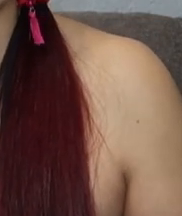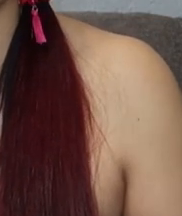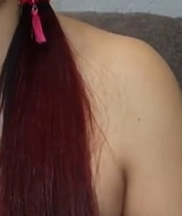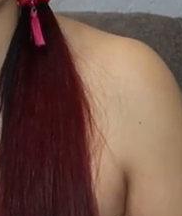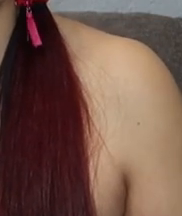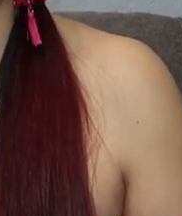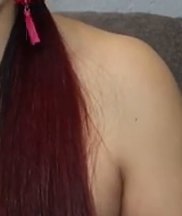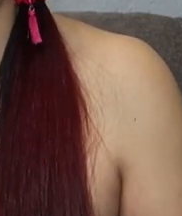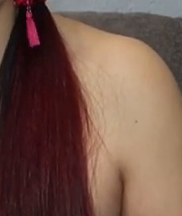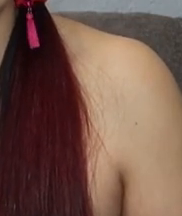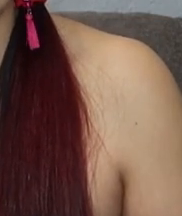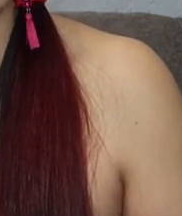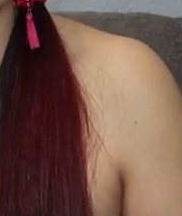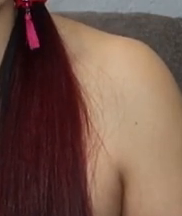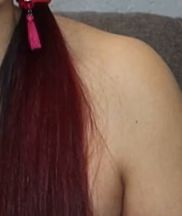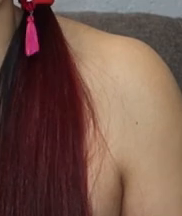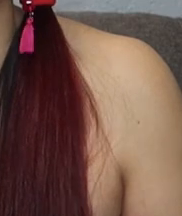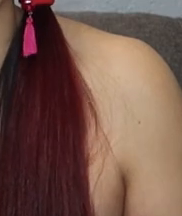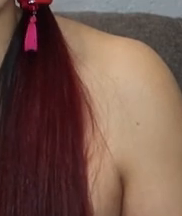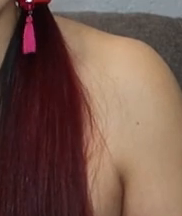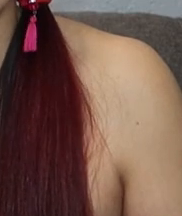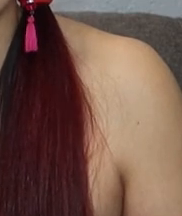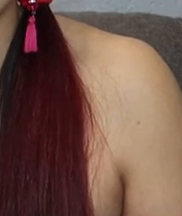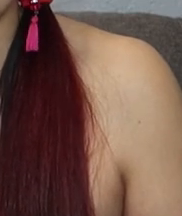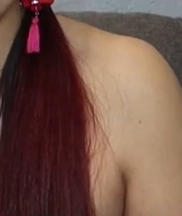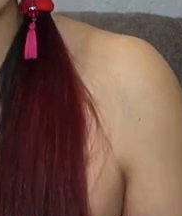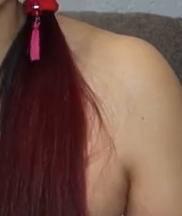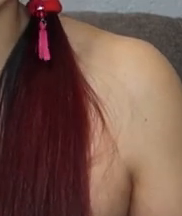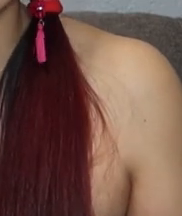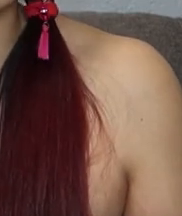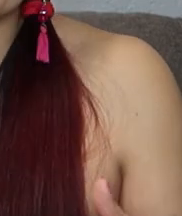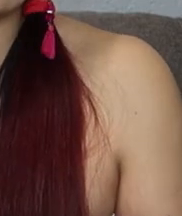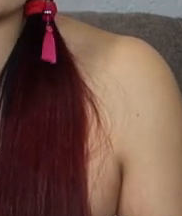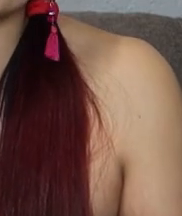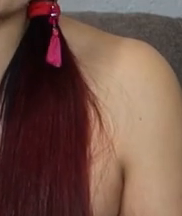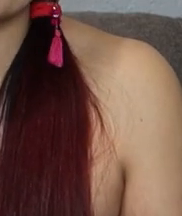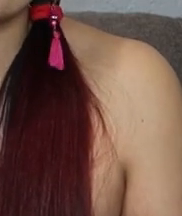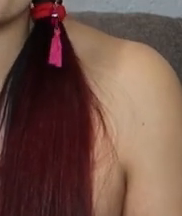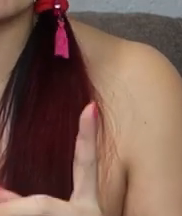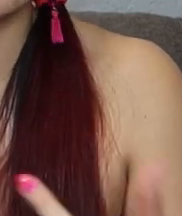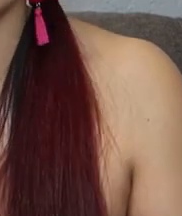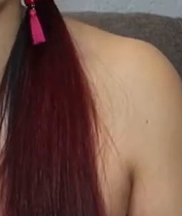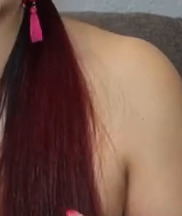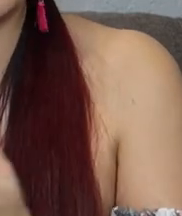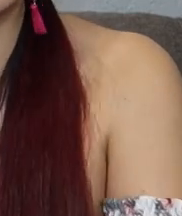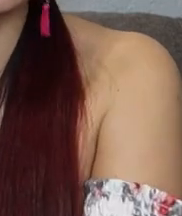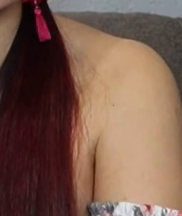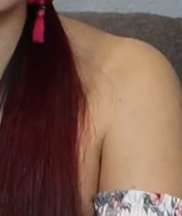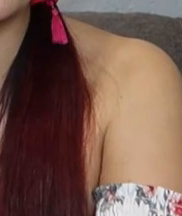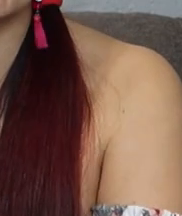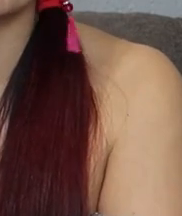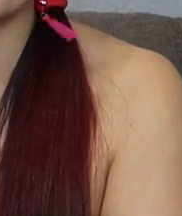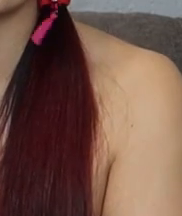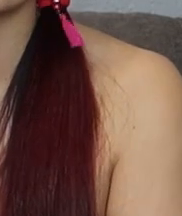como para mí, que ustedes no les haya dado tanta rabia y tanto estrés como a mí, porque la verdad que no lo puedo creer. Pero bueno, espero que estén disfrutando de este video. Recuerden, regálenme